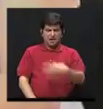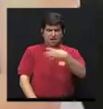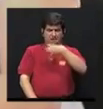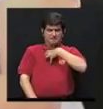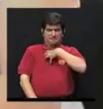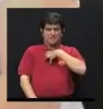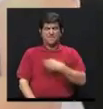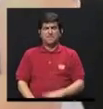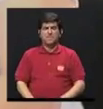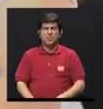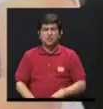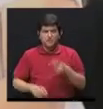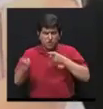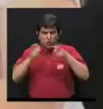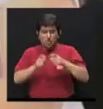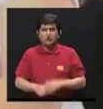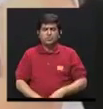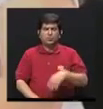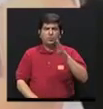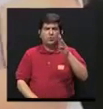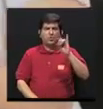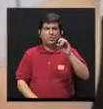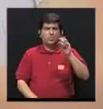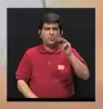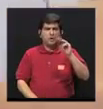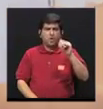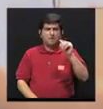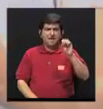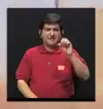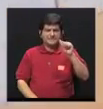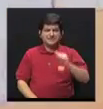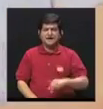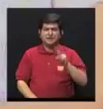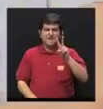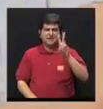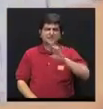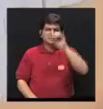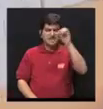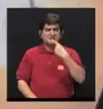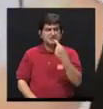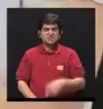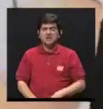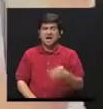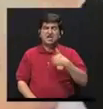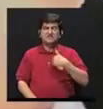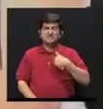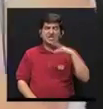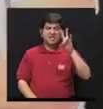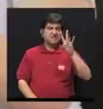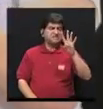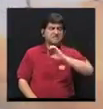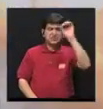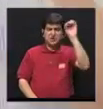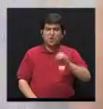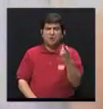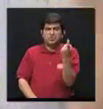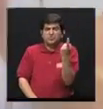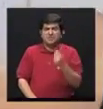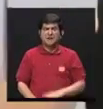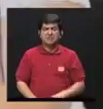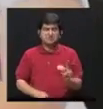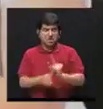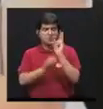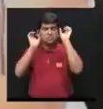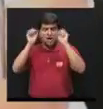es aproximadamente de 26%, y entonces dicen, bueno, queda el 74% restante y podemos usarla para hacer